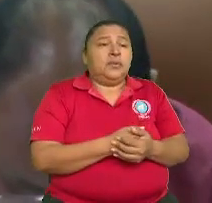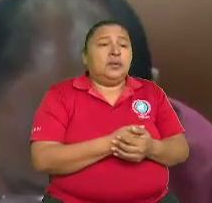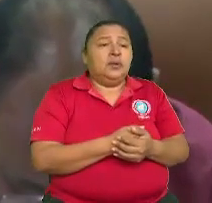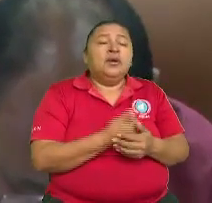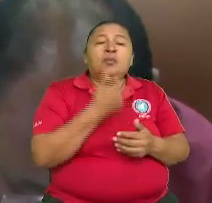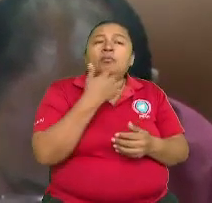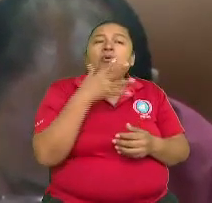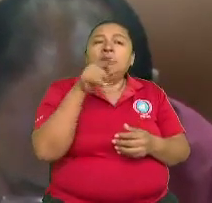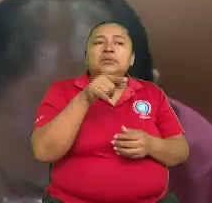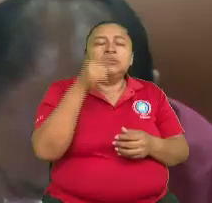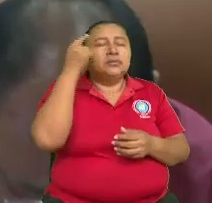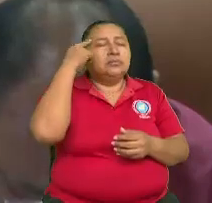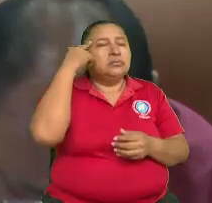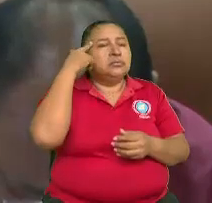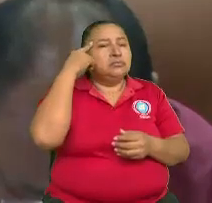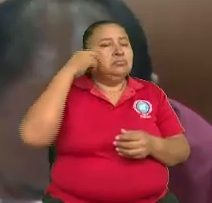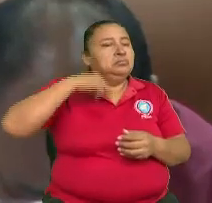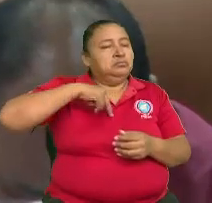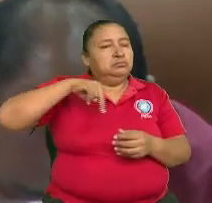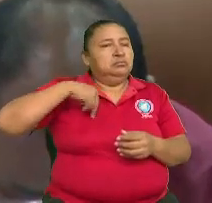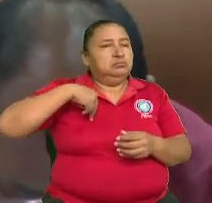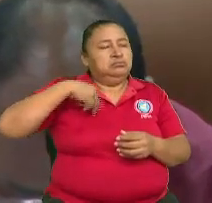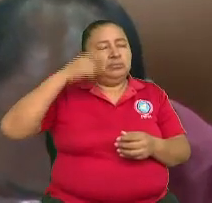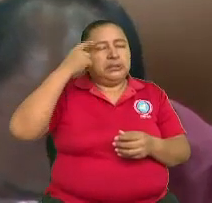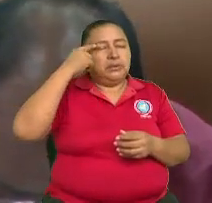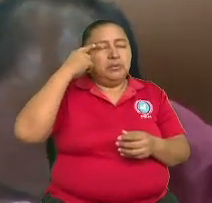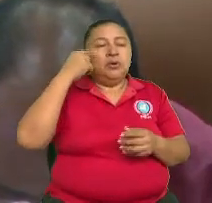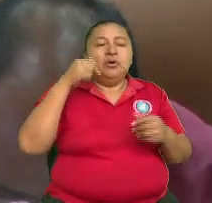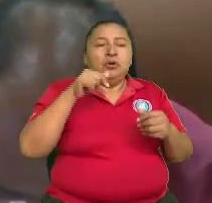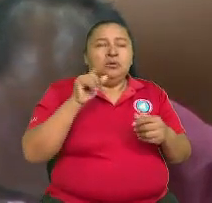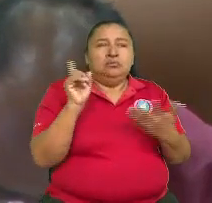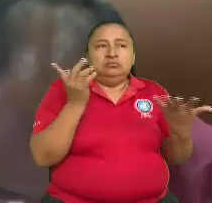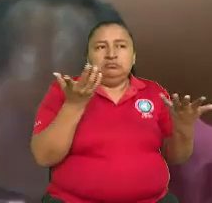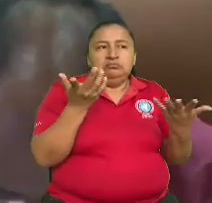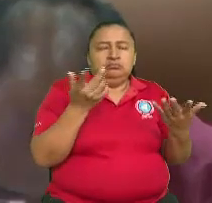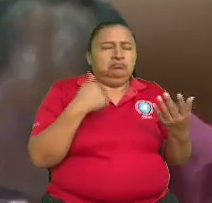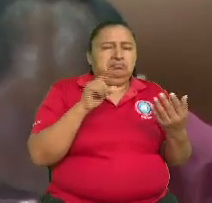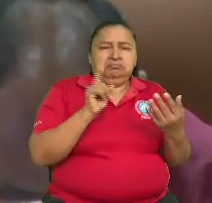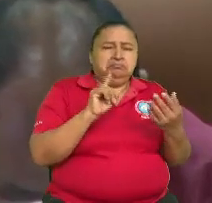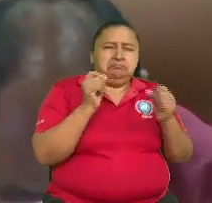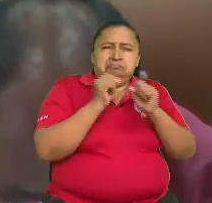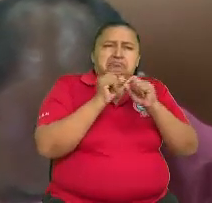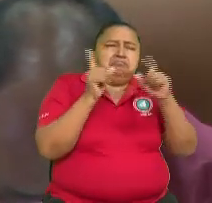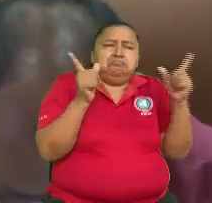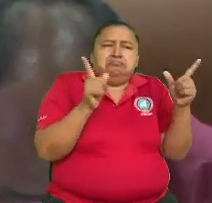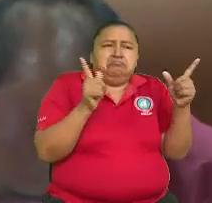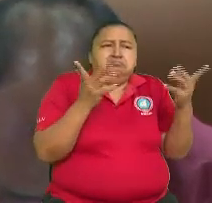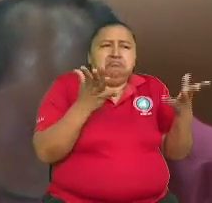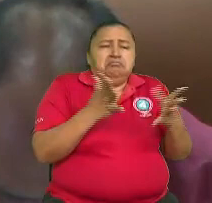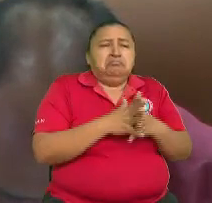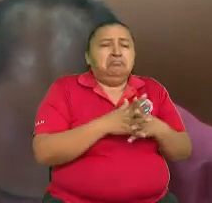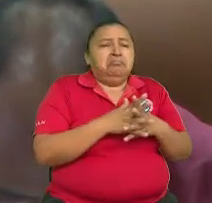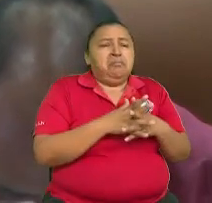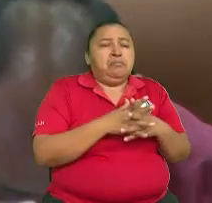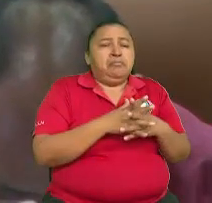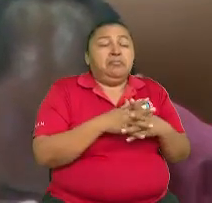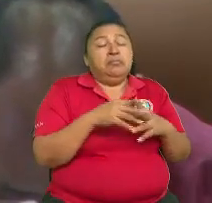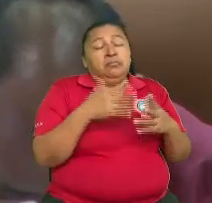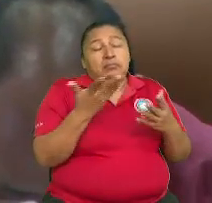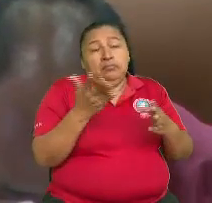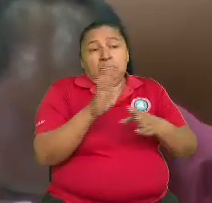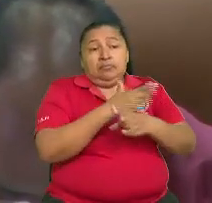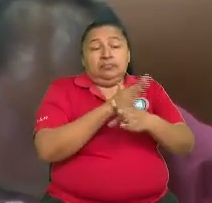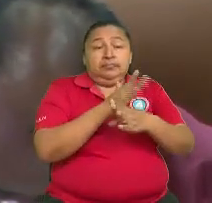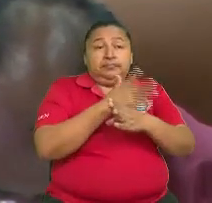Es por eso de que a nosotros no nos sorprende que, a diferencia